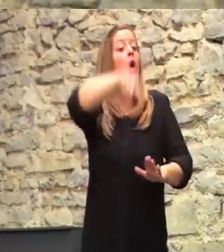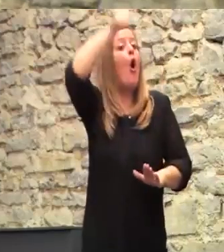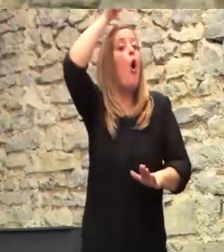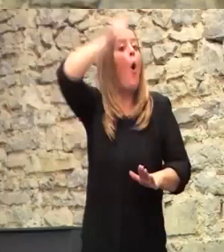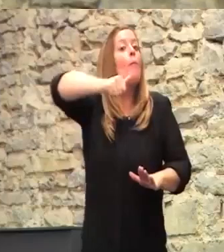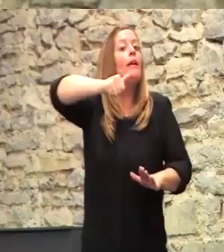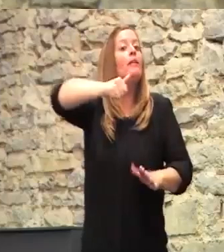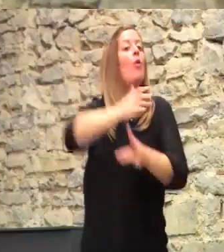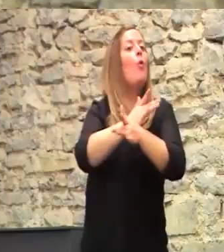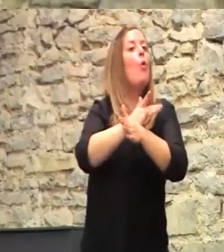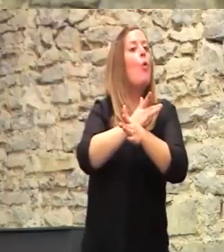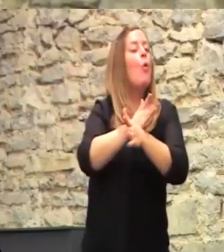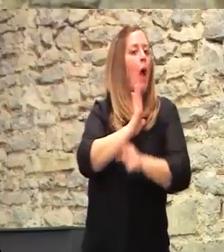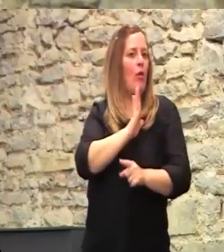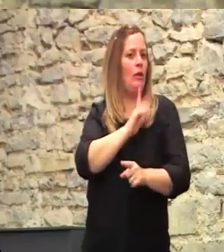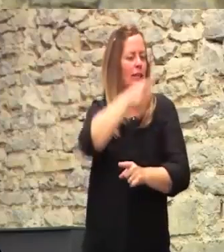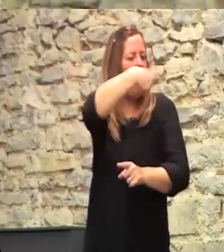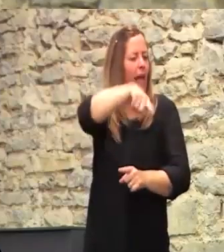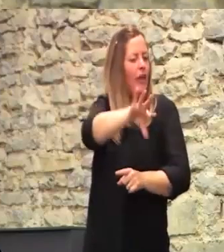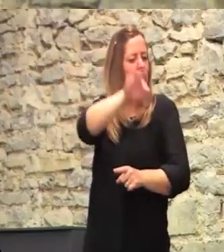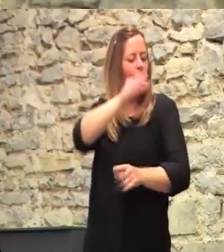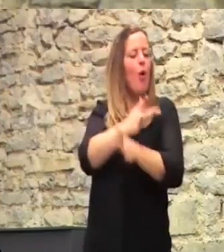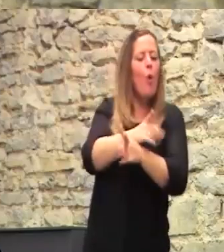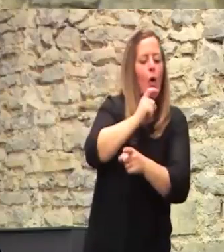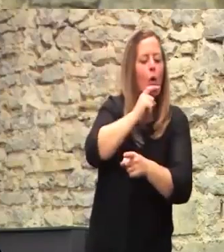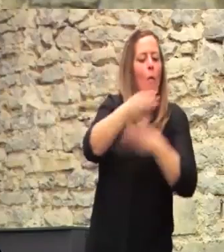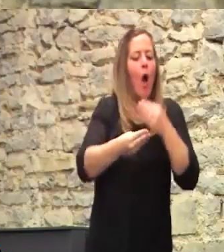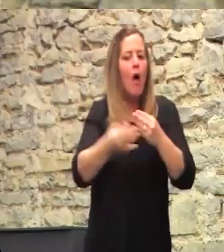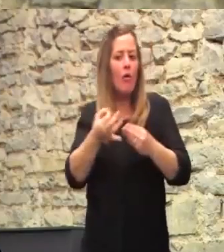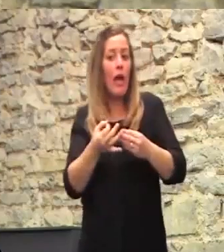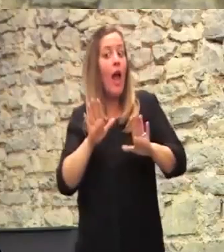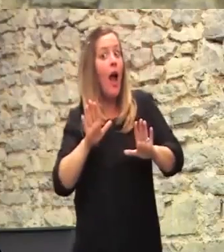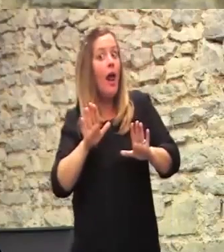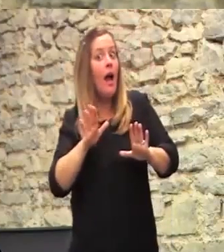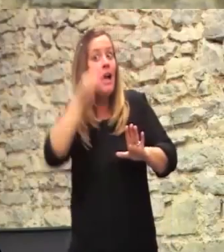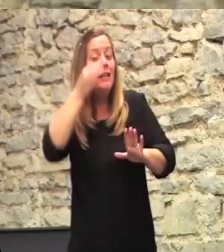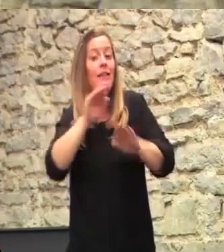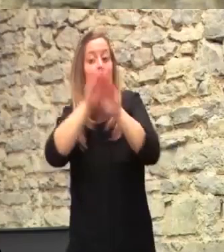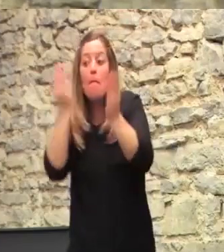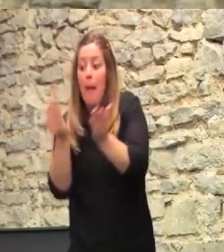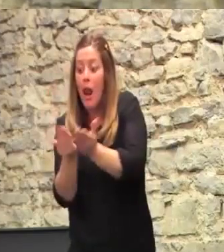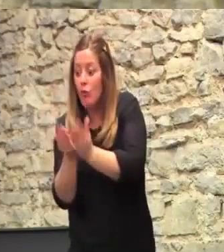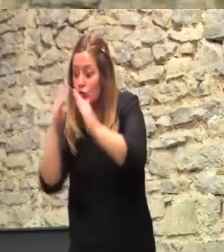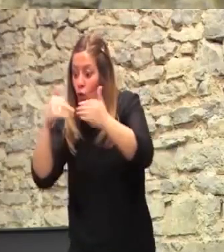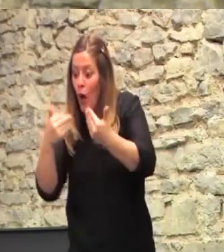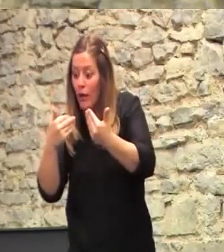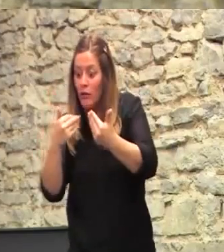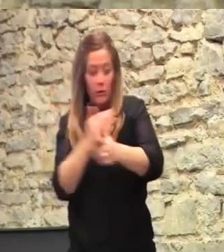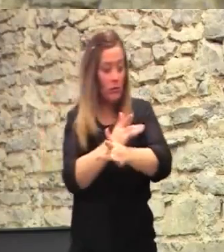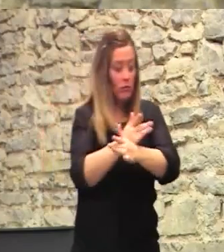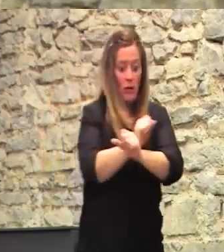eligen sus jugadas ahora eso sí a este juego si no hay un balón que habilita el juego no se puede